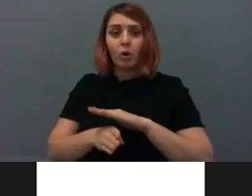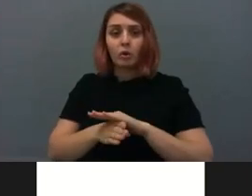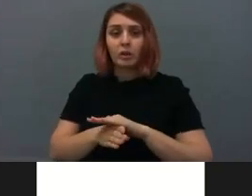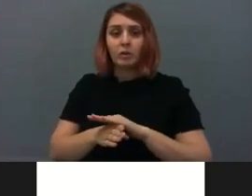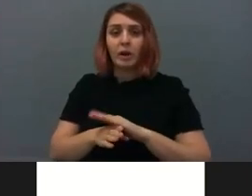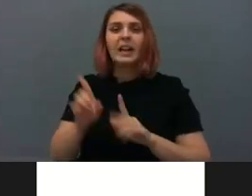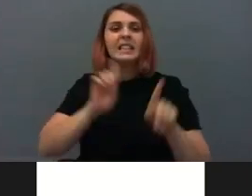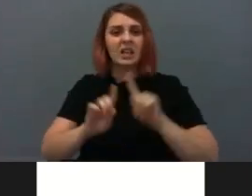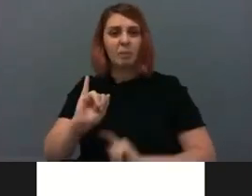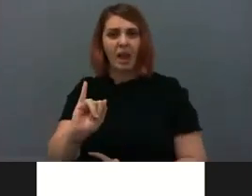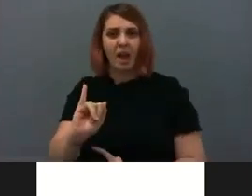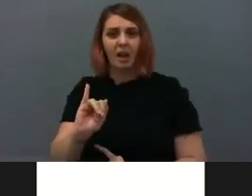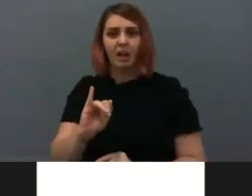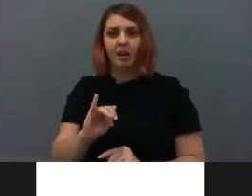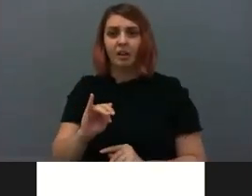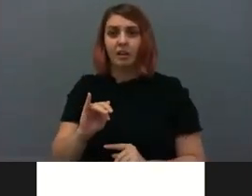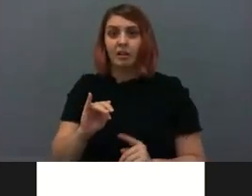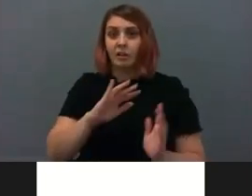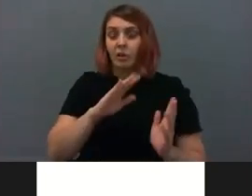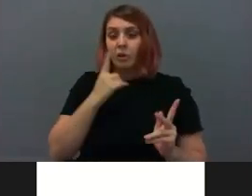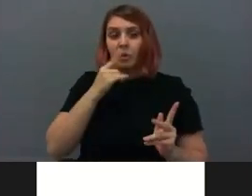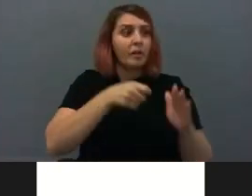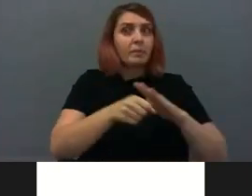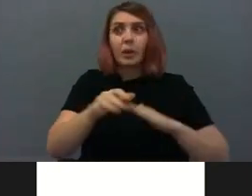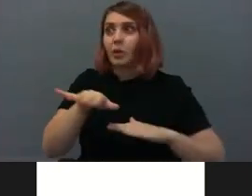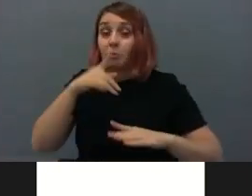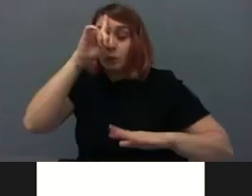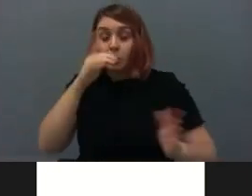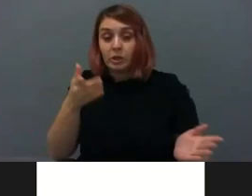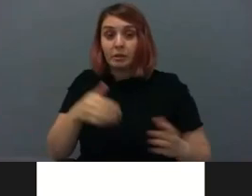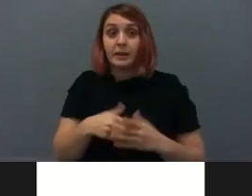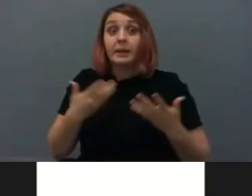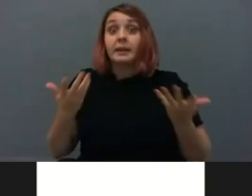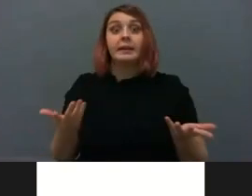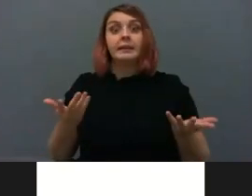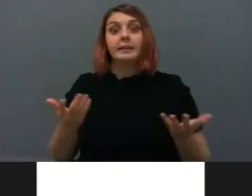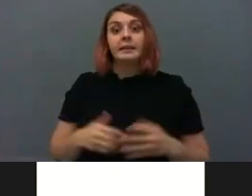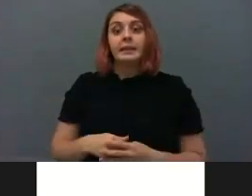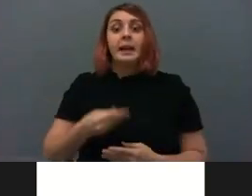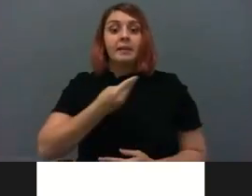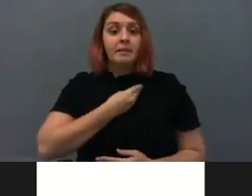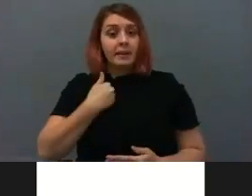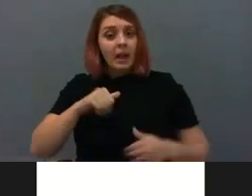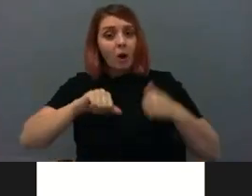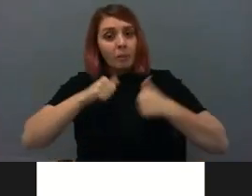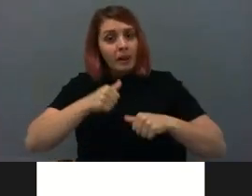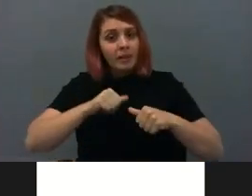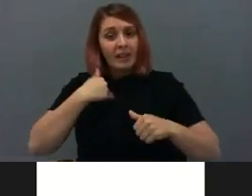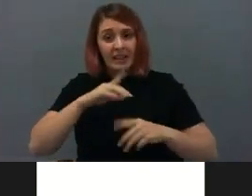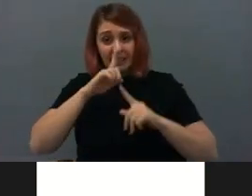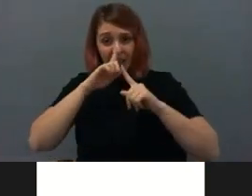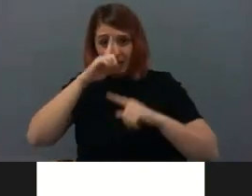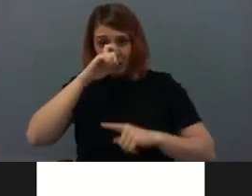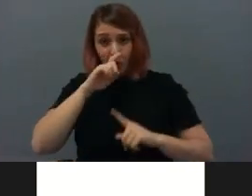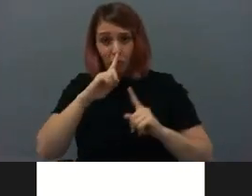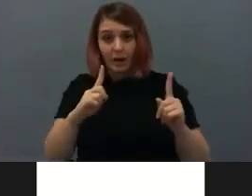un síndrome, que no encuentran porque no saben dónde ubicarla. En fin, este bebé ya ha recuperado la operación y con casi 1 año de edad tiene